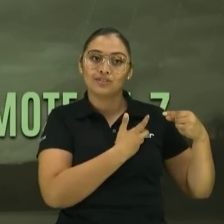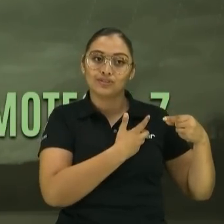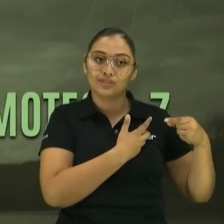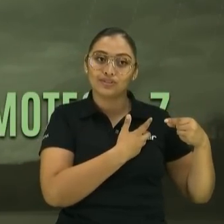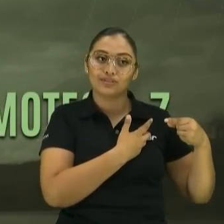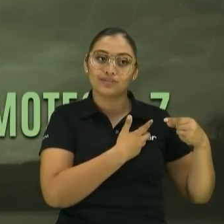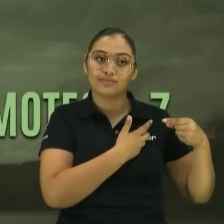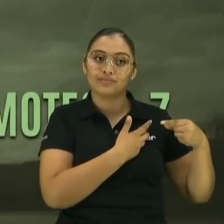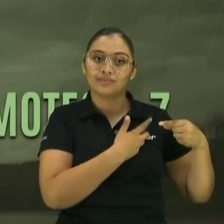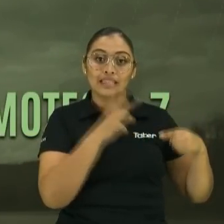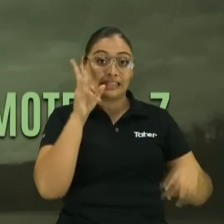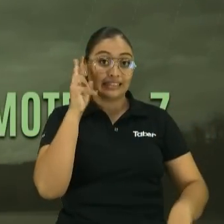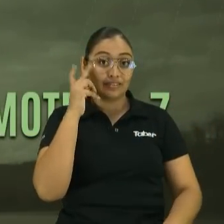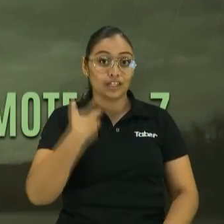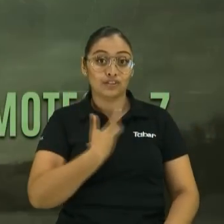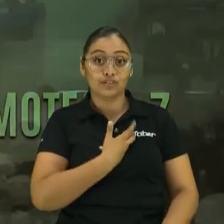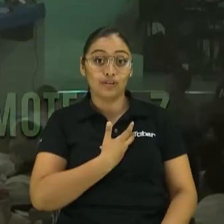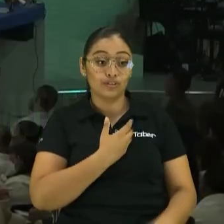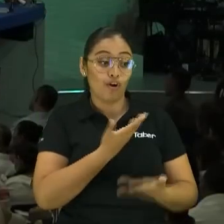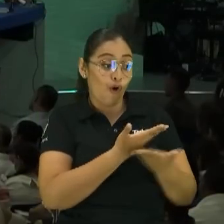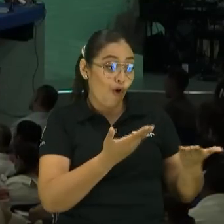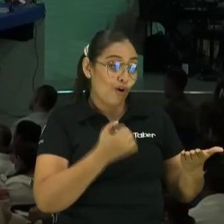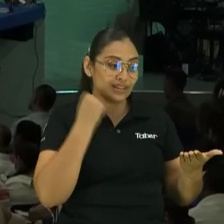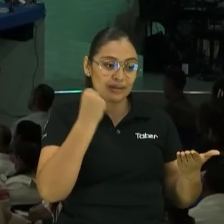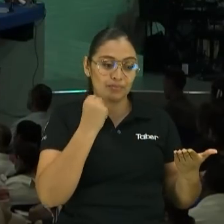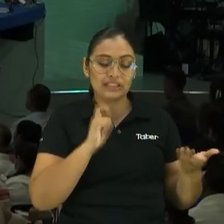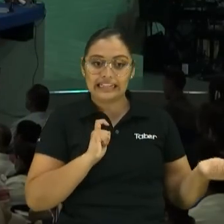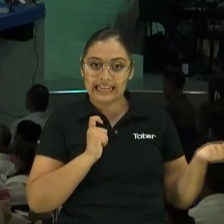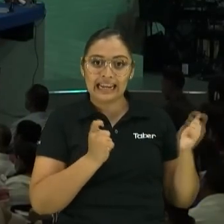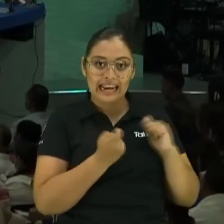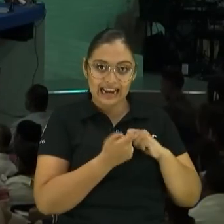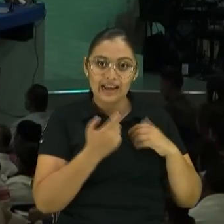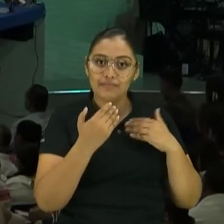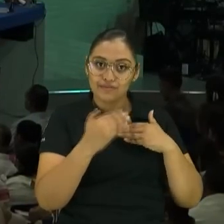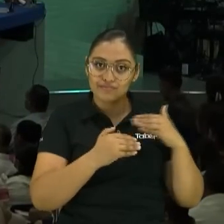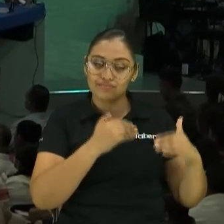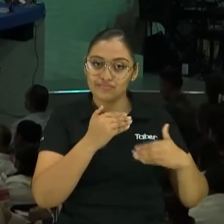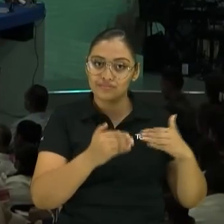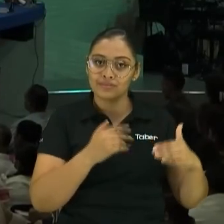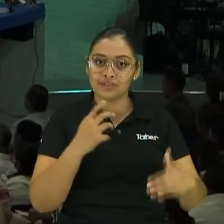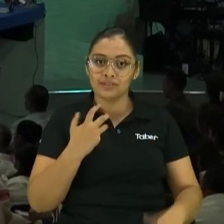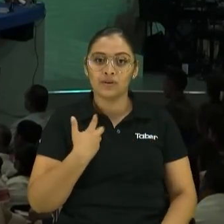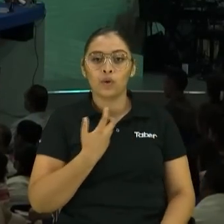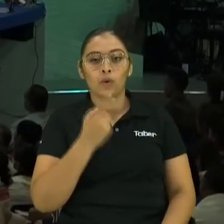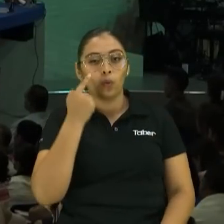amigo ninguna persona que camina con tontos termina inteligente